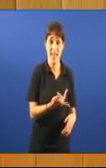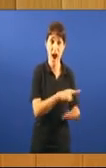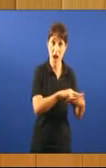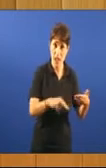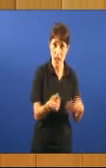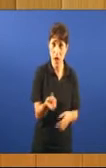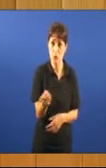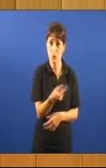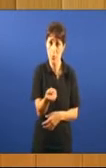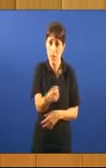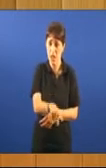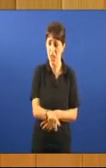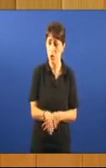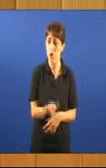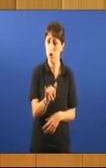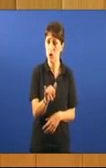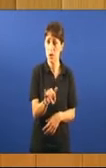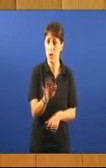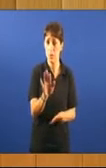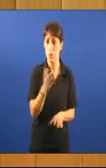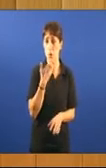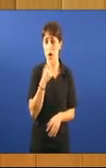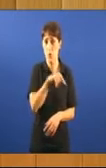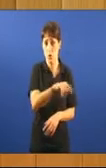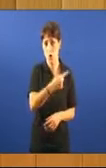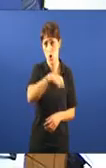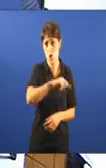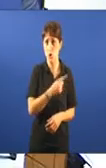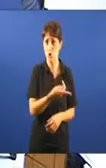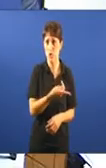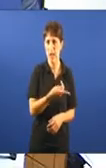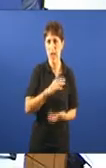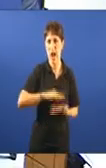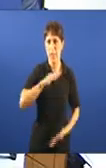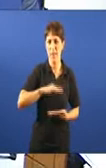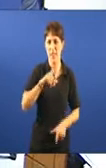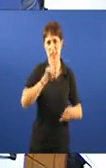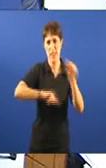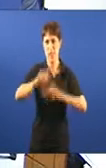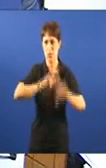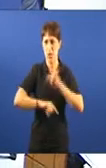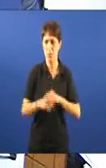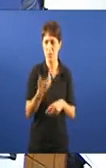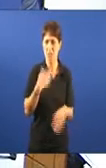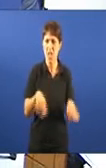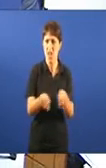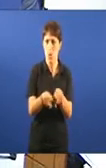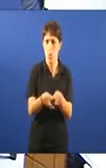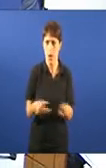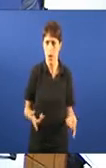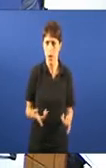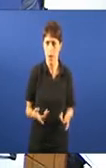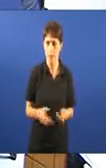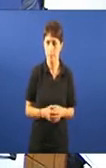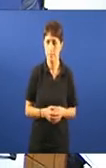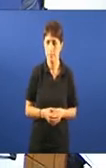polo aproveitamento das potencialidades e capacidades do noso país. Non sexan tan ignorantes, perdón. Un país,